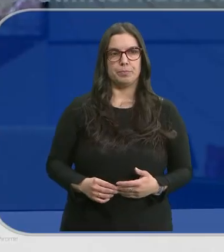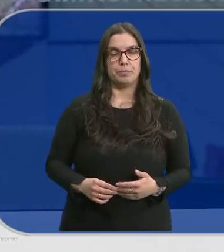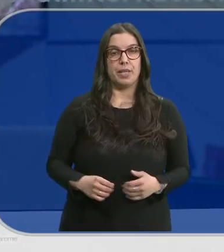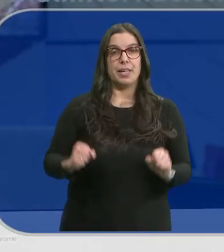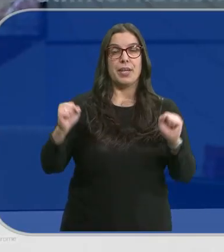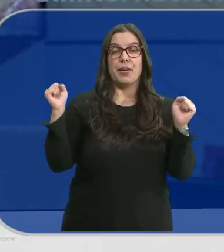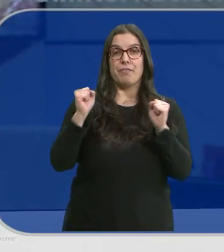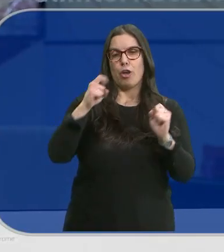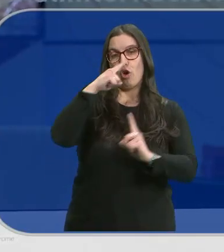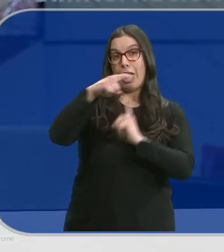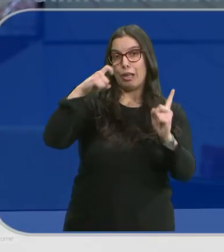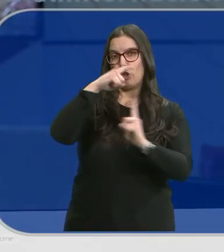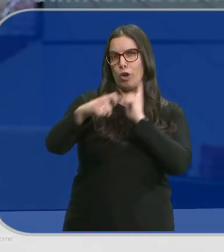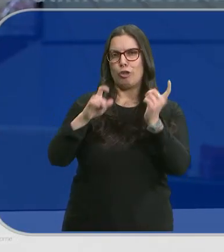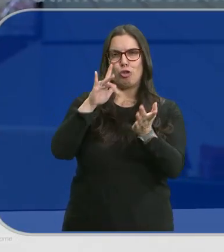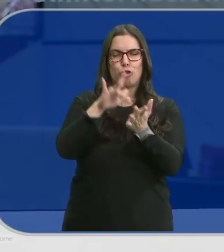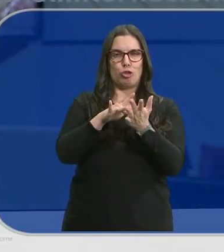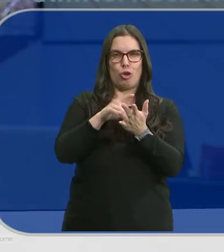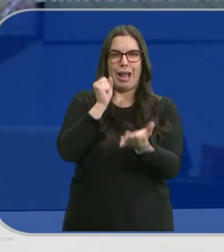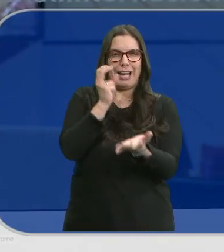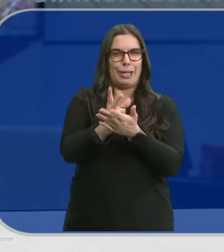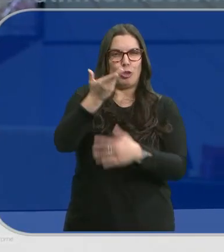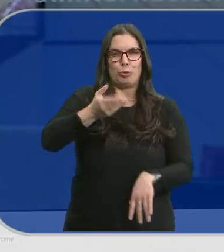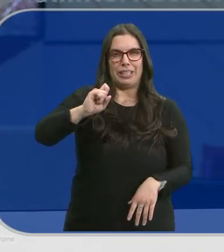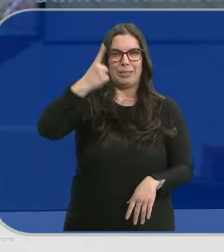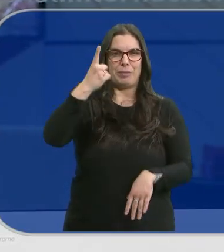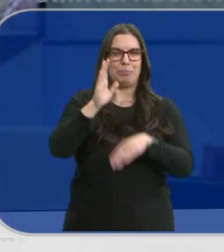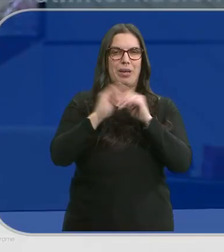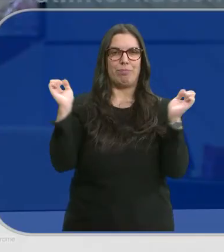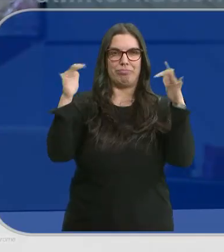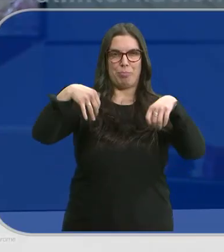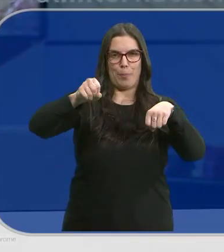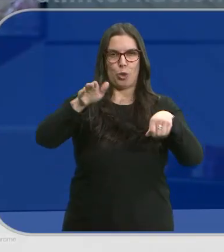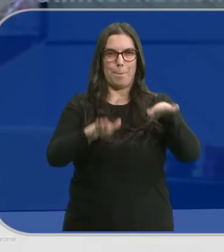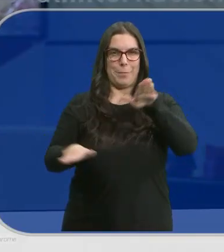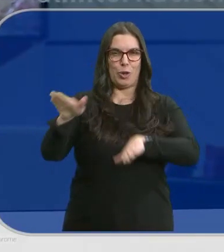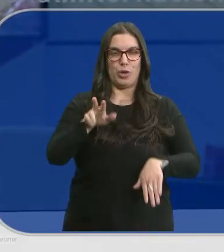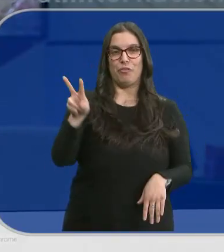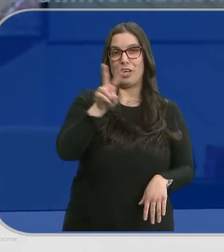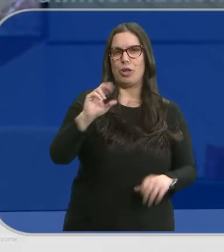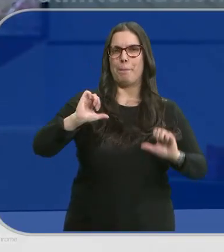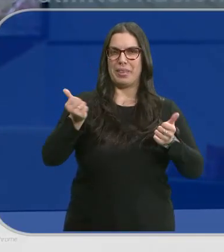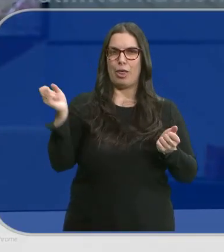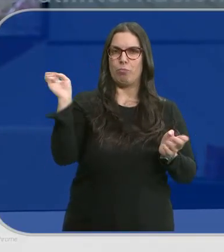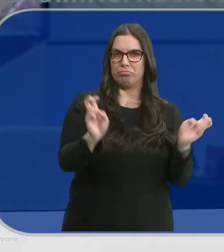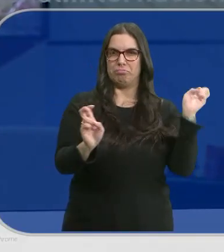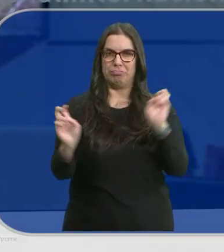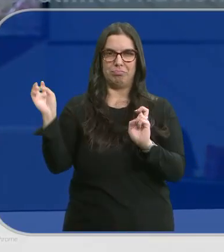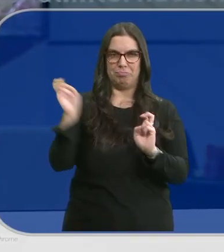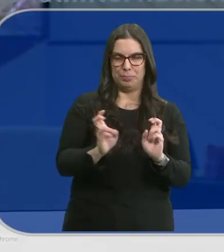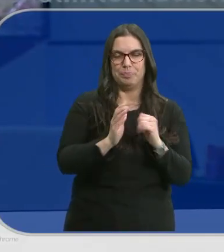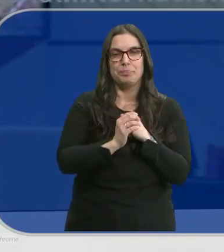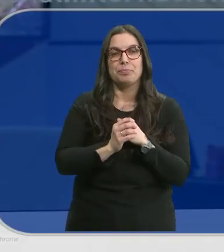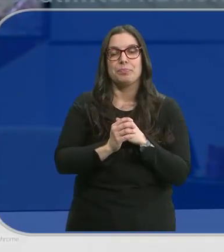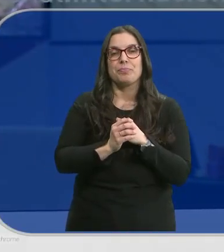El frío es cada año el principal reto a batir para los que acuden a la concentración invernal de pingüinos. A Valladolid ya están empezando a llegar los primeros